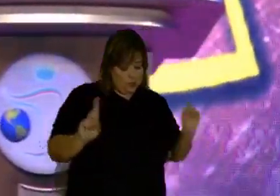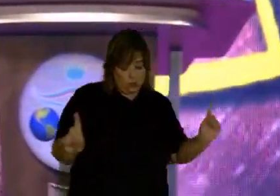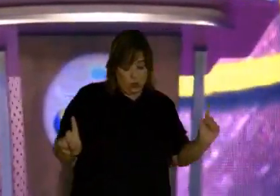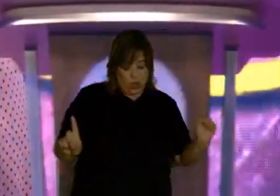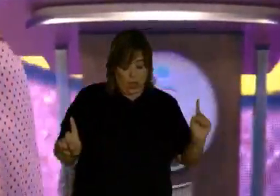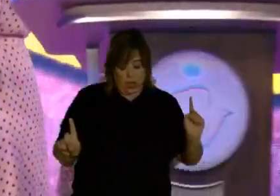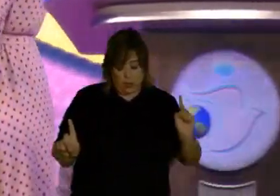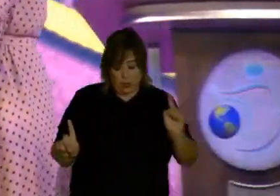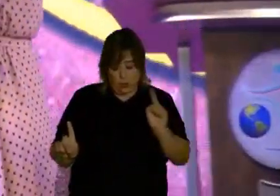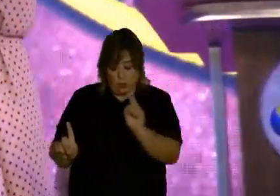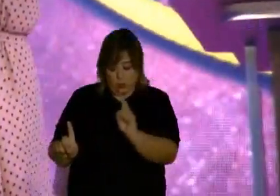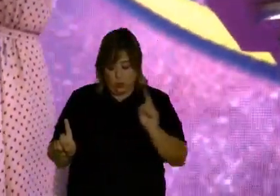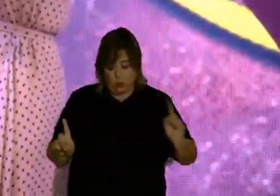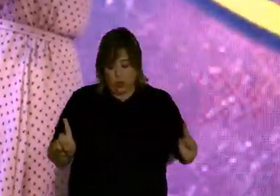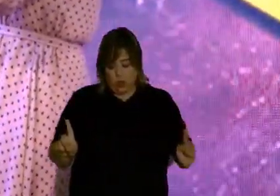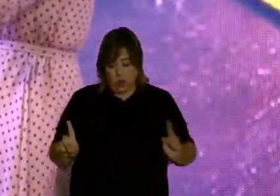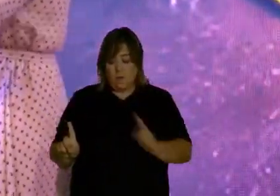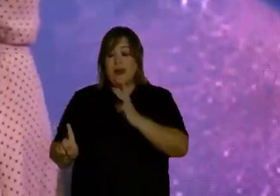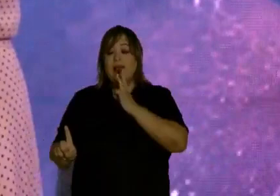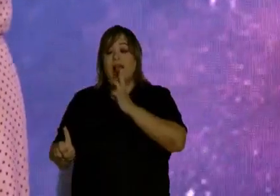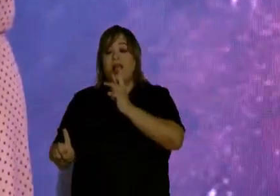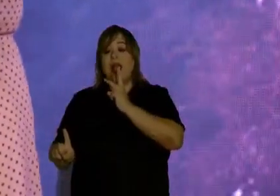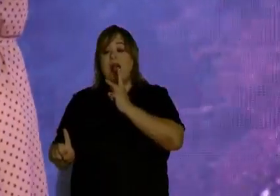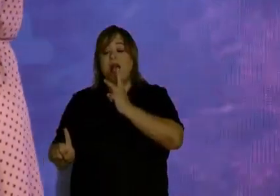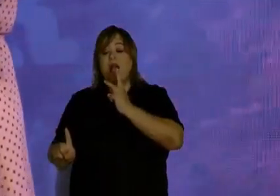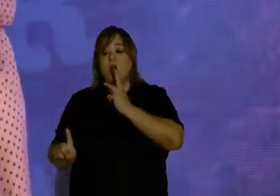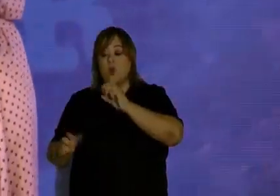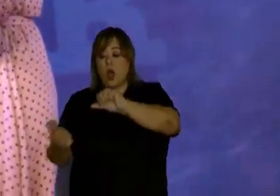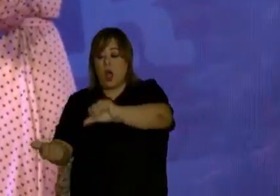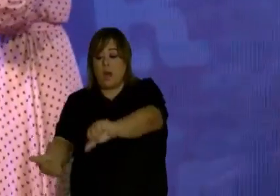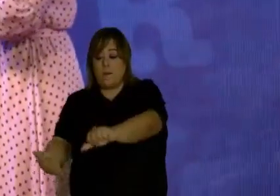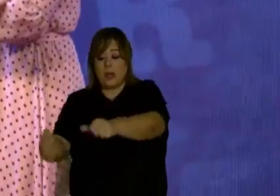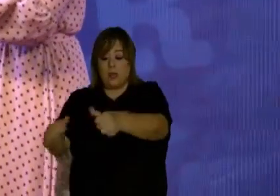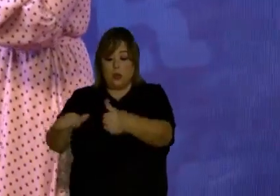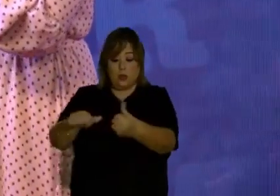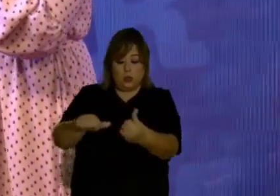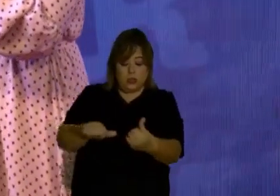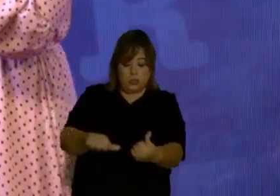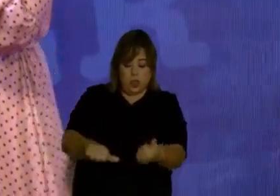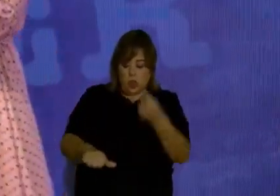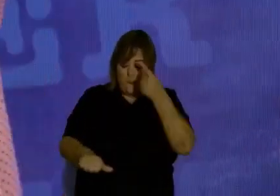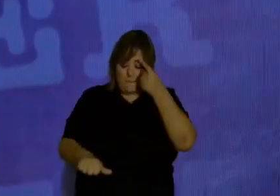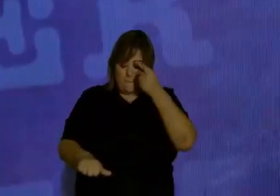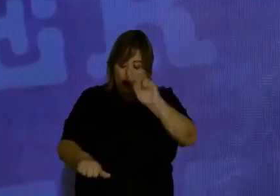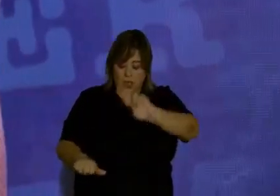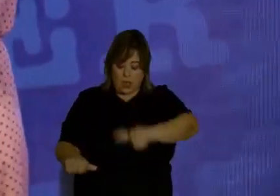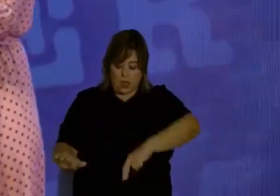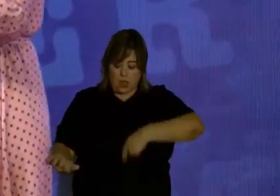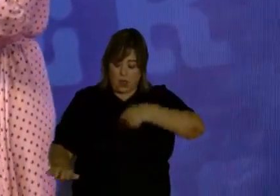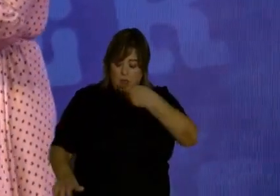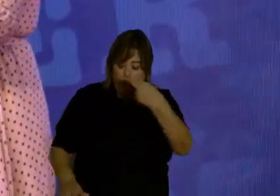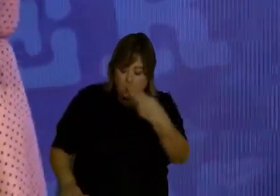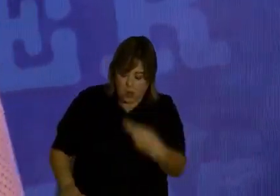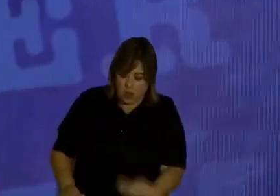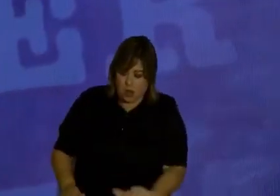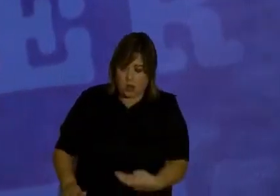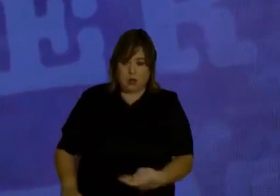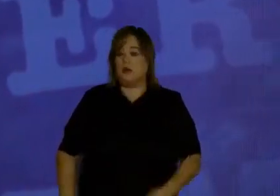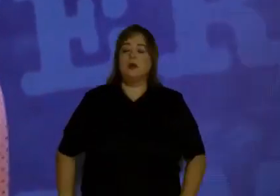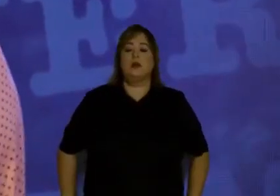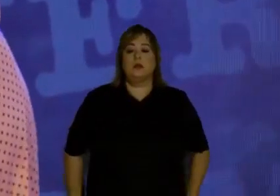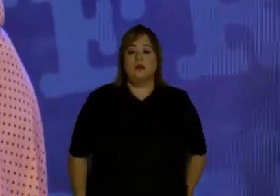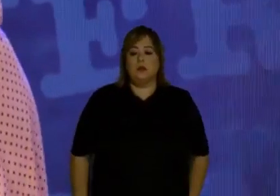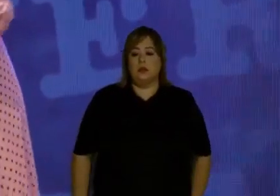agua para arrepentimiento. Todo el que escuchó a Juan el Bautista y se sintió conmovido, aún